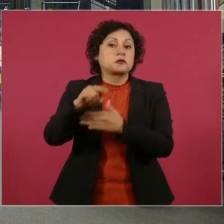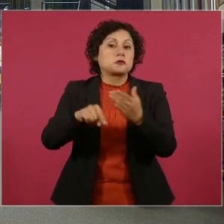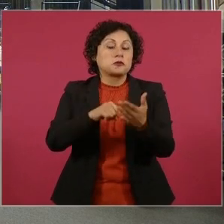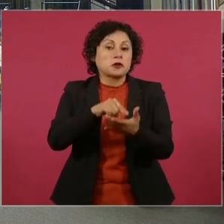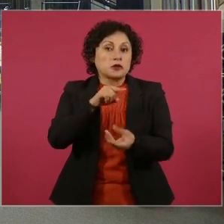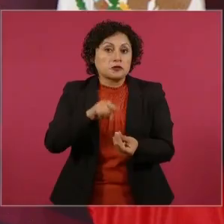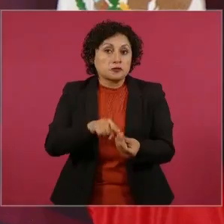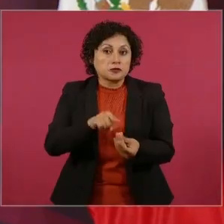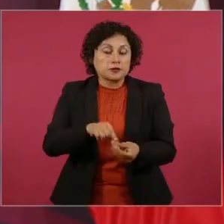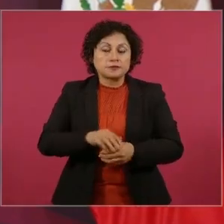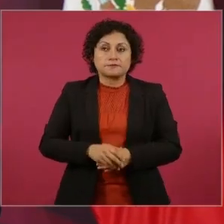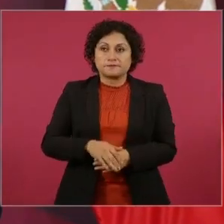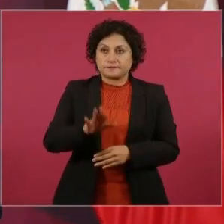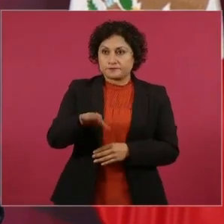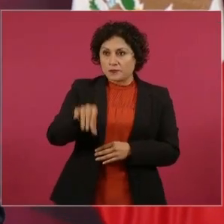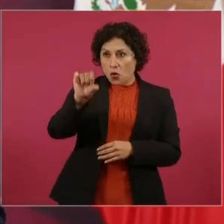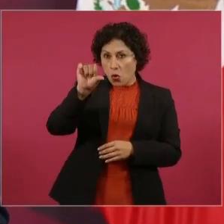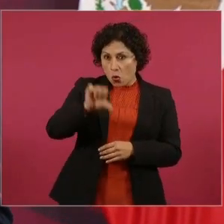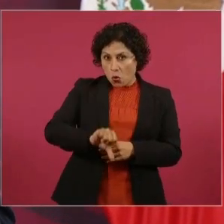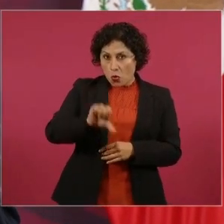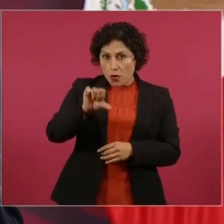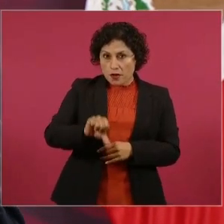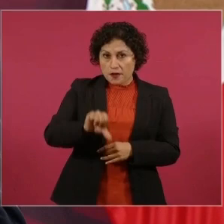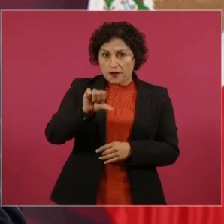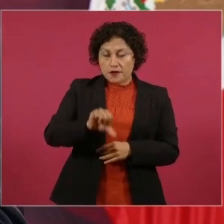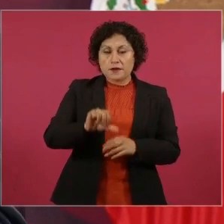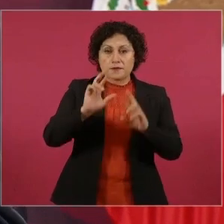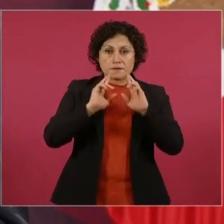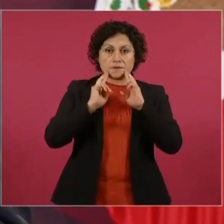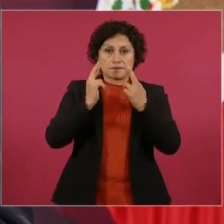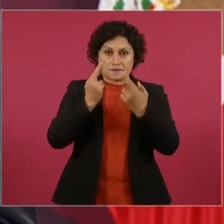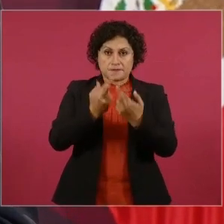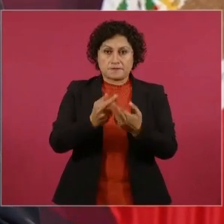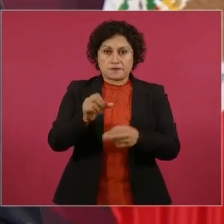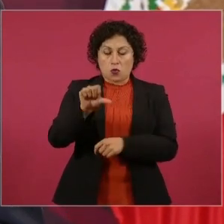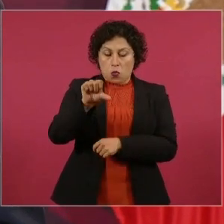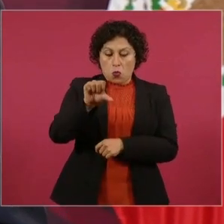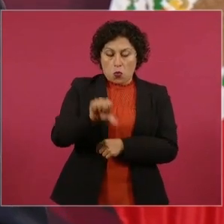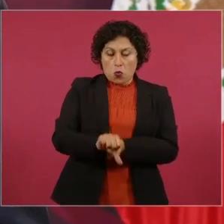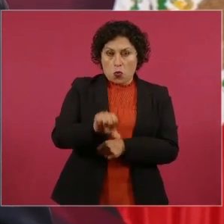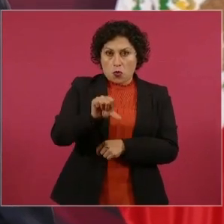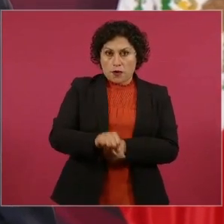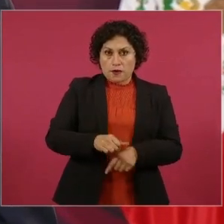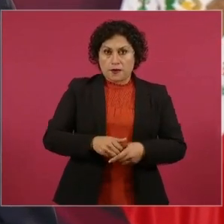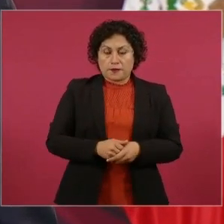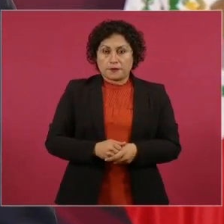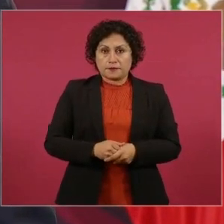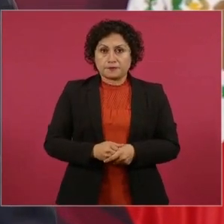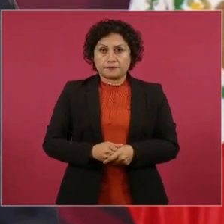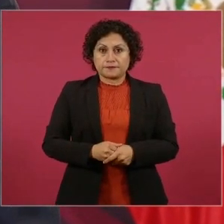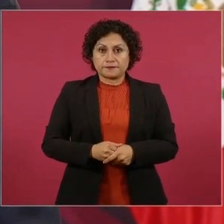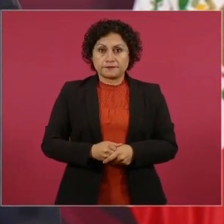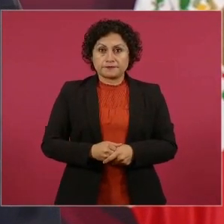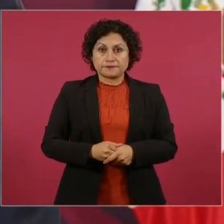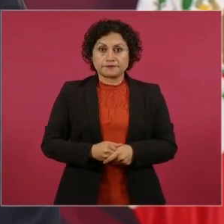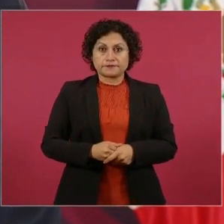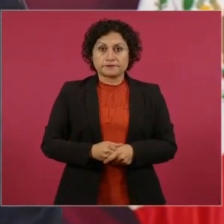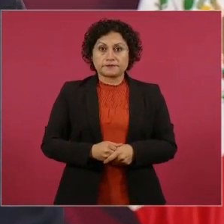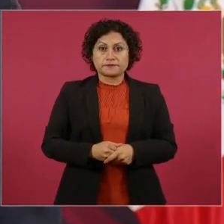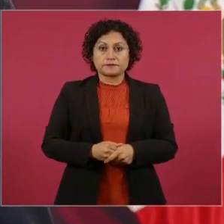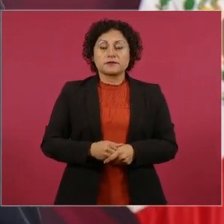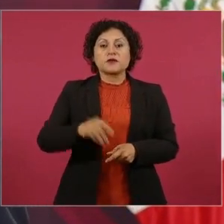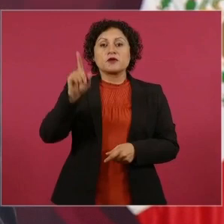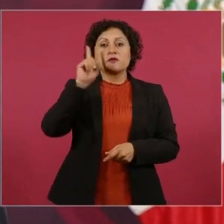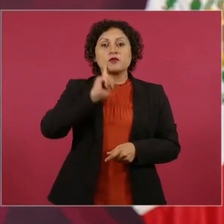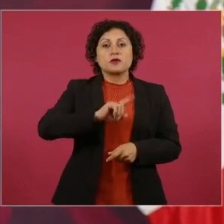nos vamos a reunir hoy hoy tengo reunión con señora